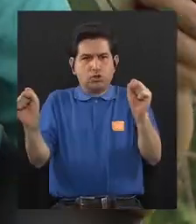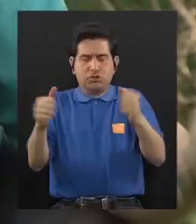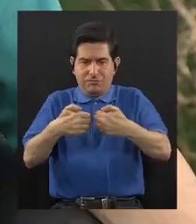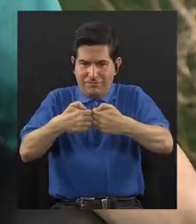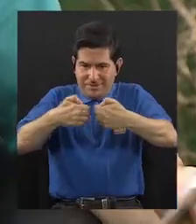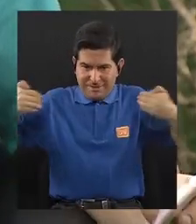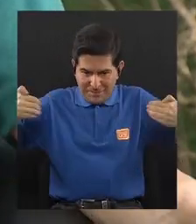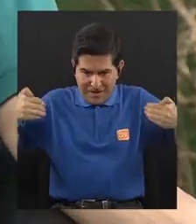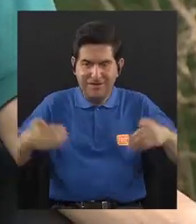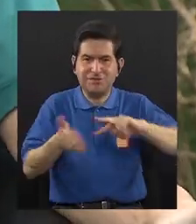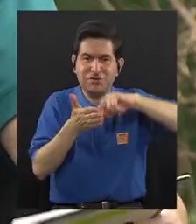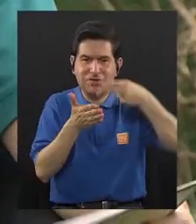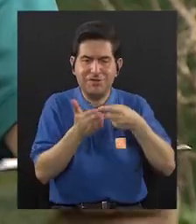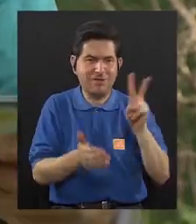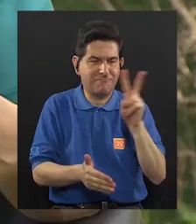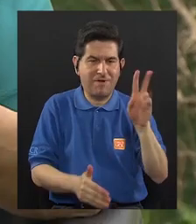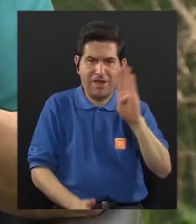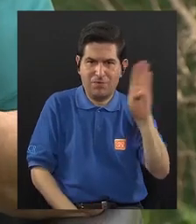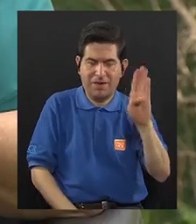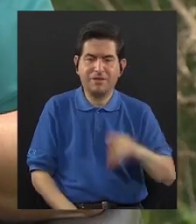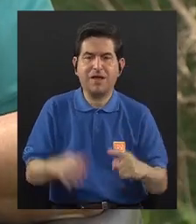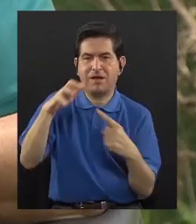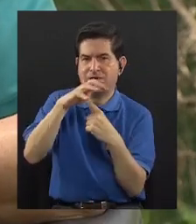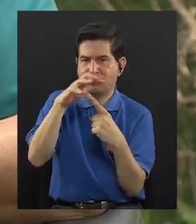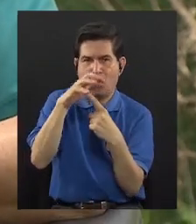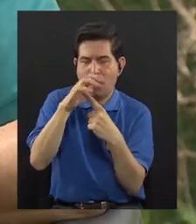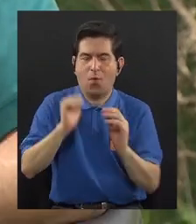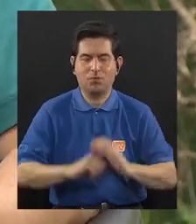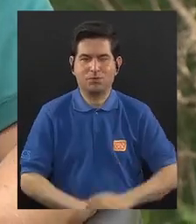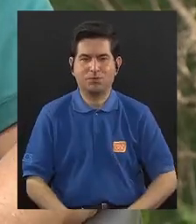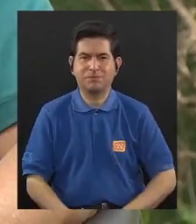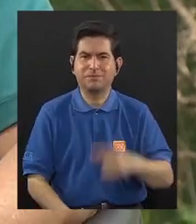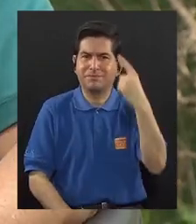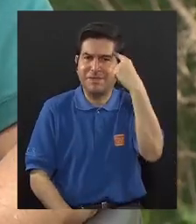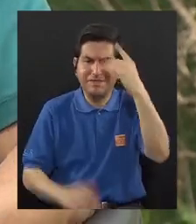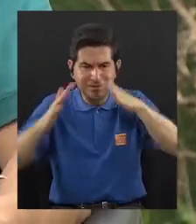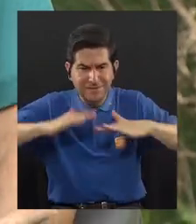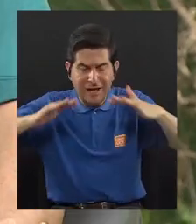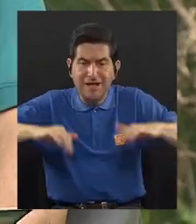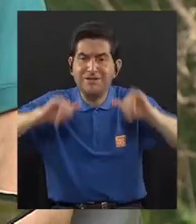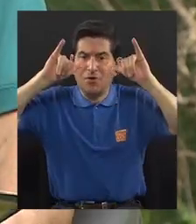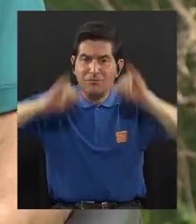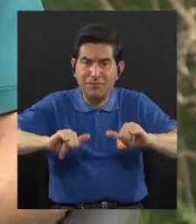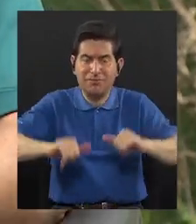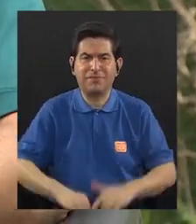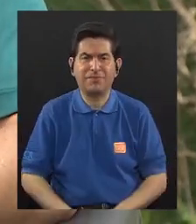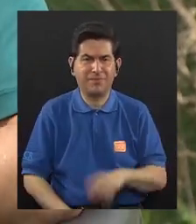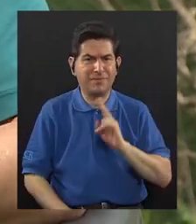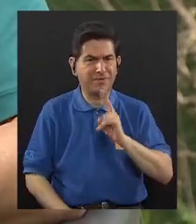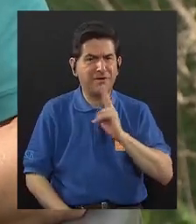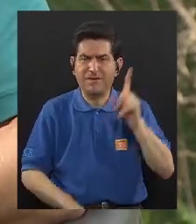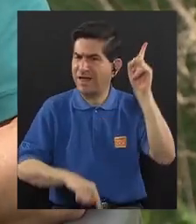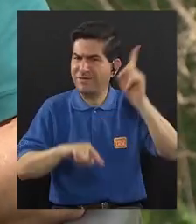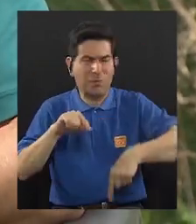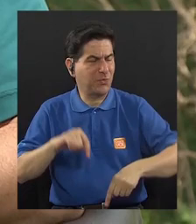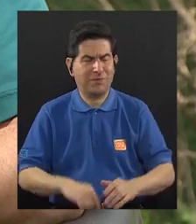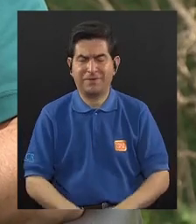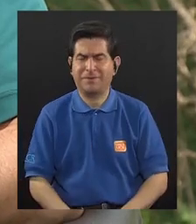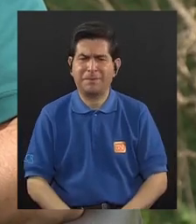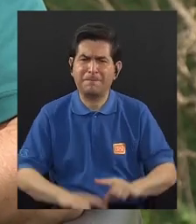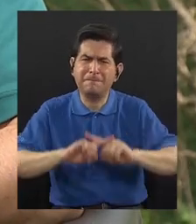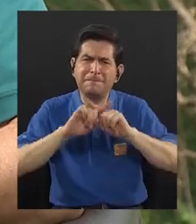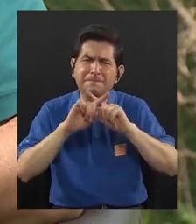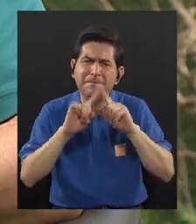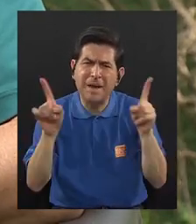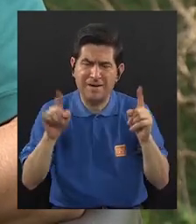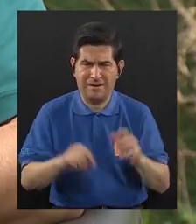separarse de lo que son virus bacterias y hongos en el ambiente que solo eso no es una realidad pero entonces